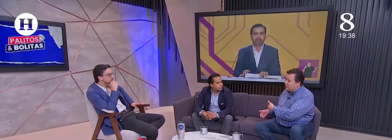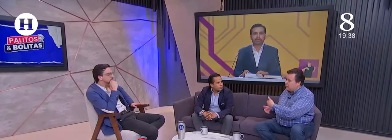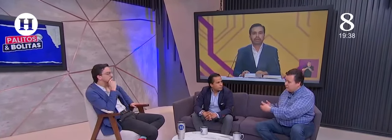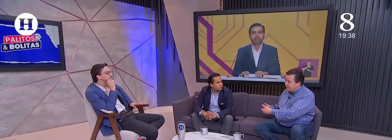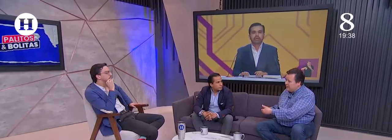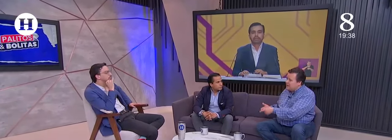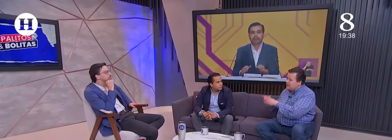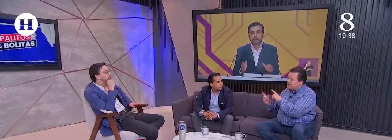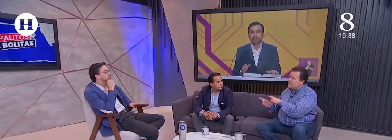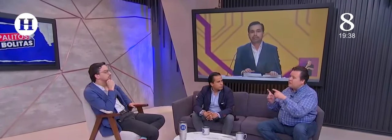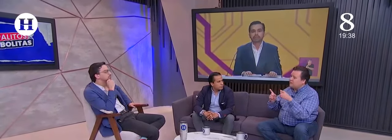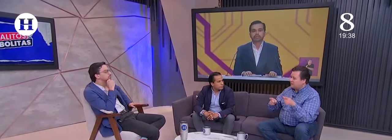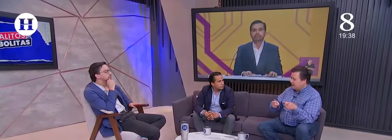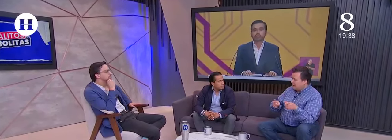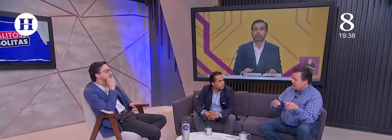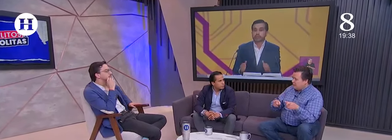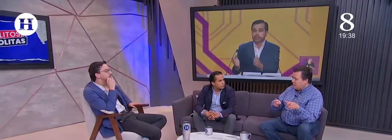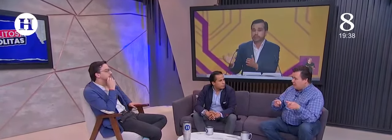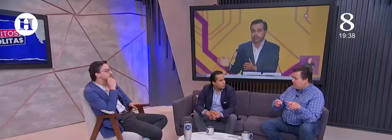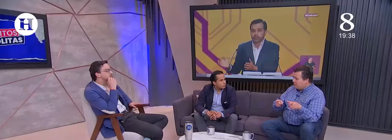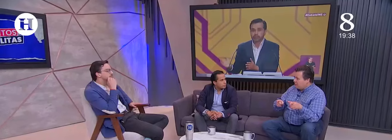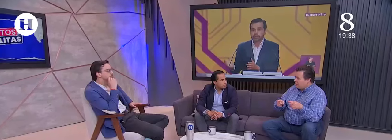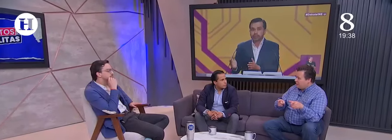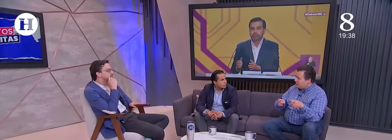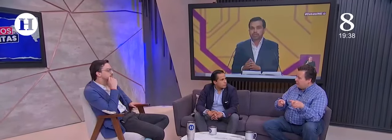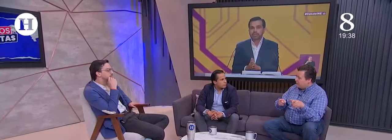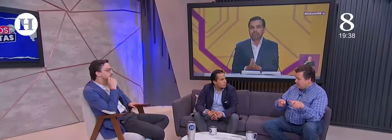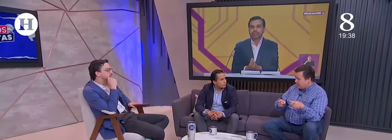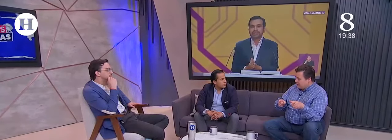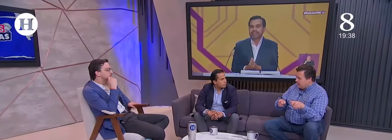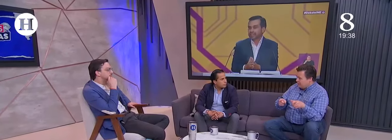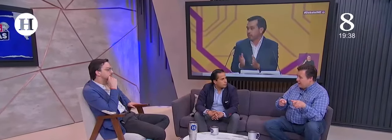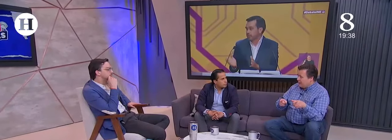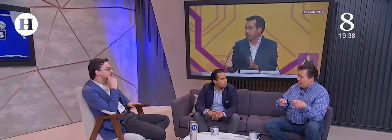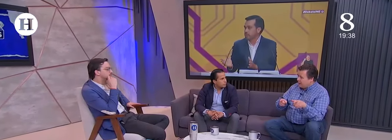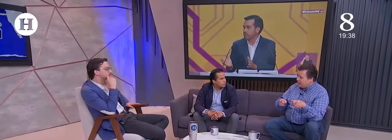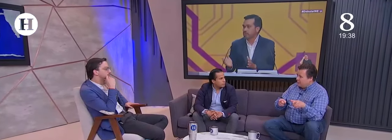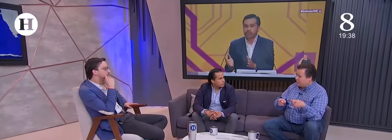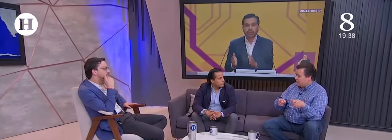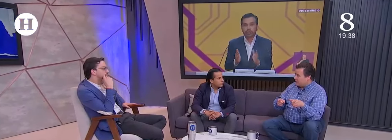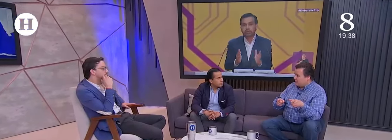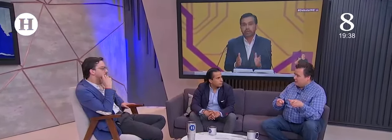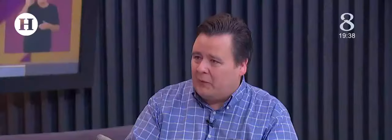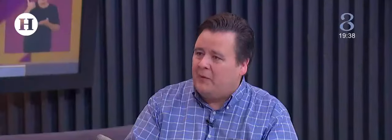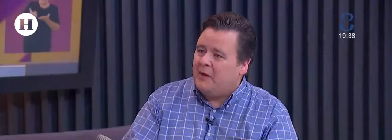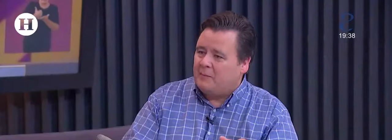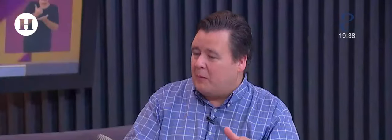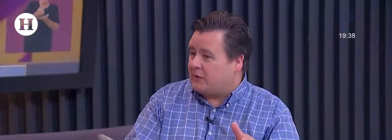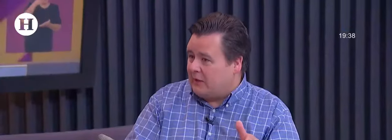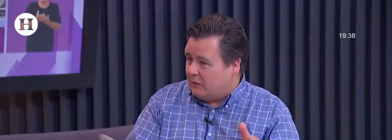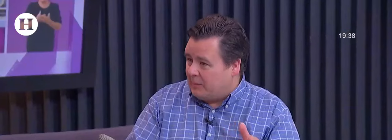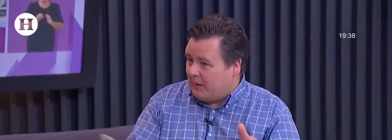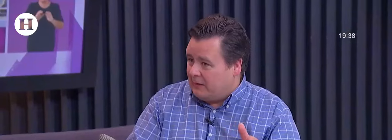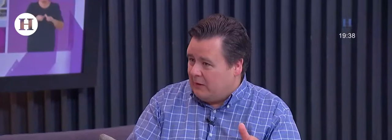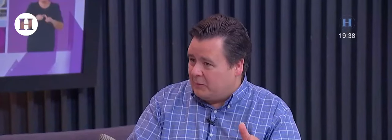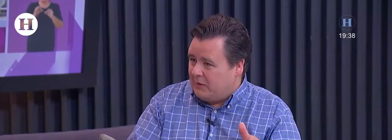este cierto tema y sabe contestar Por qué Porque lo que si no lo hacemos va a acabar ganando propuestas como vamos a